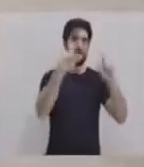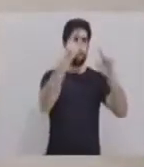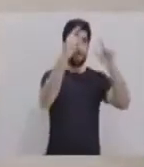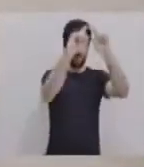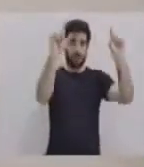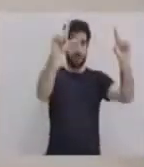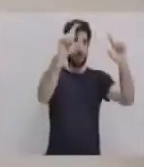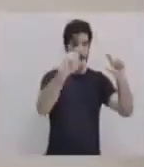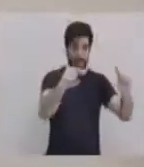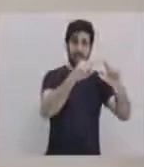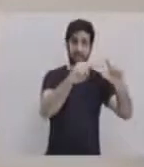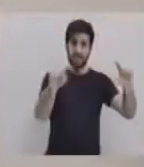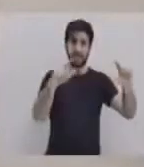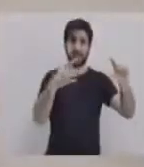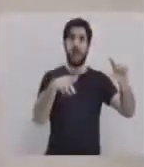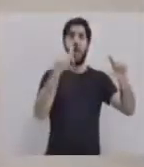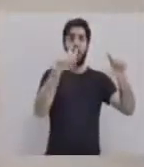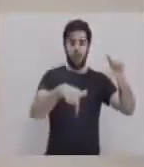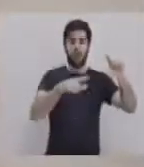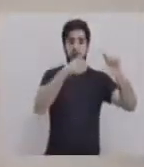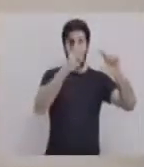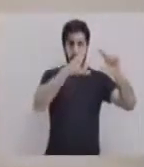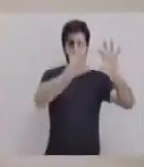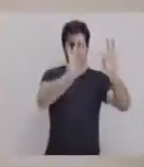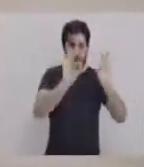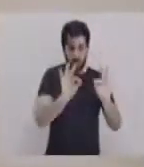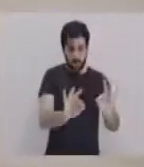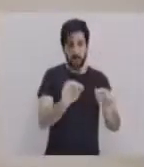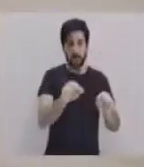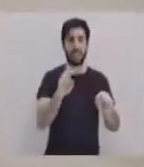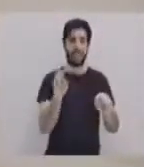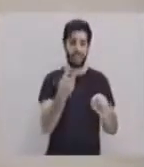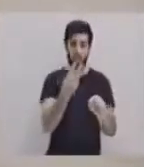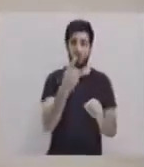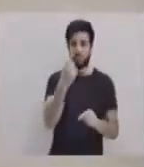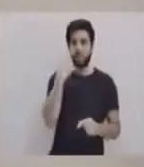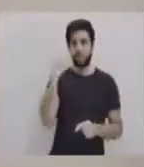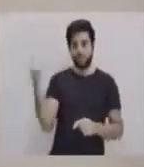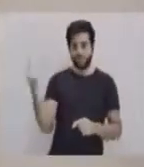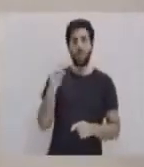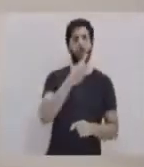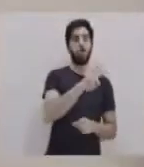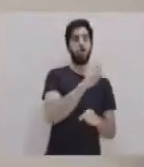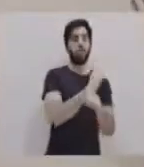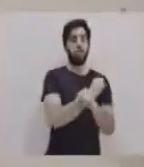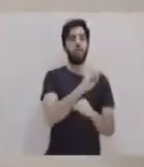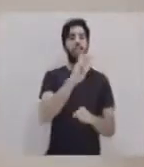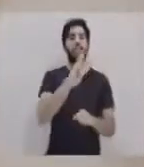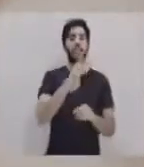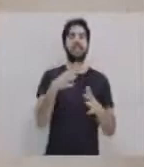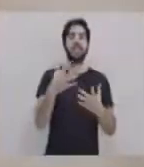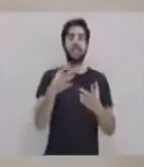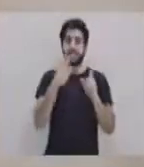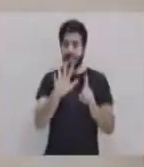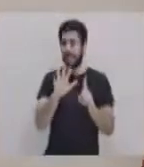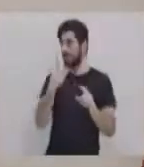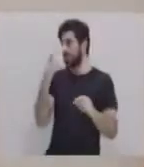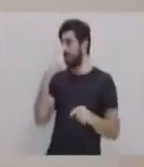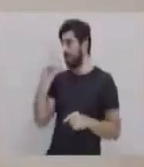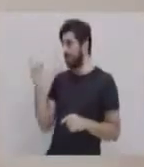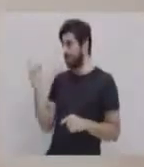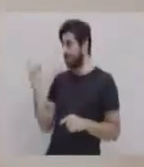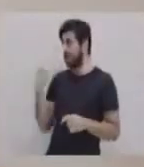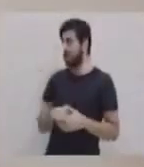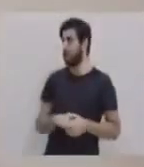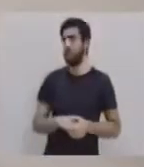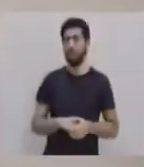3, 6. 6x, excelente. Más 16. Más 16. Ya quedó muchísimo más reducida. Y